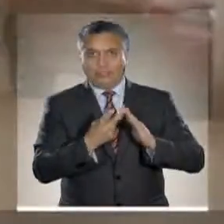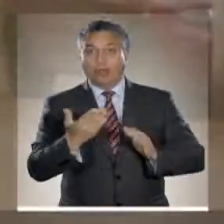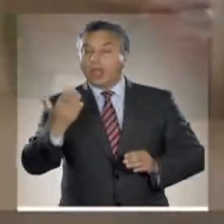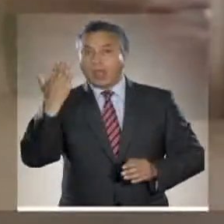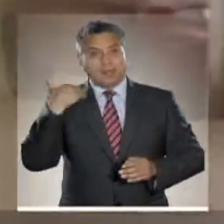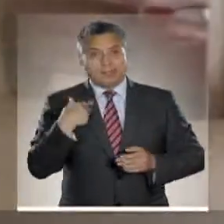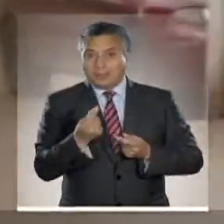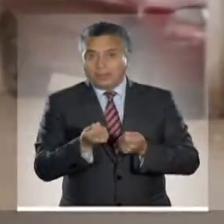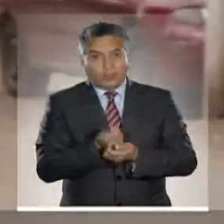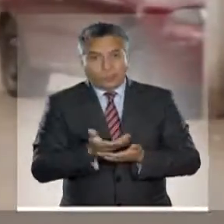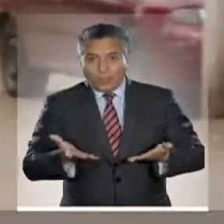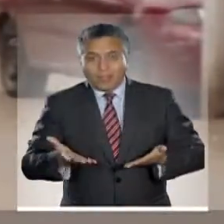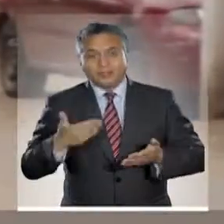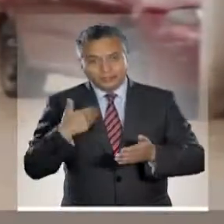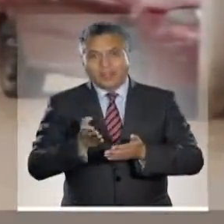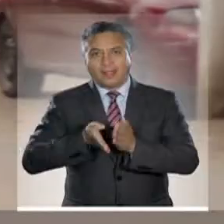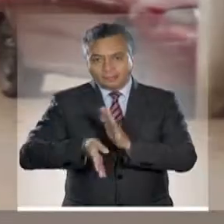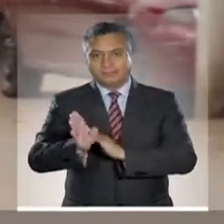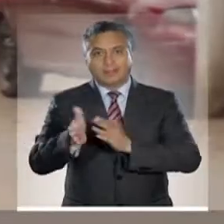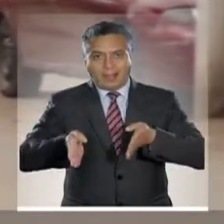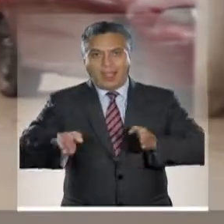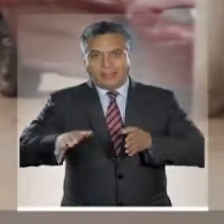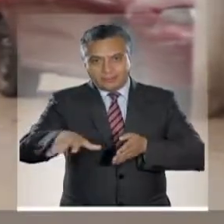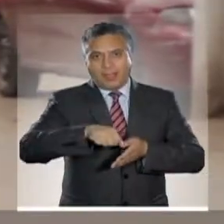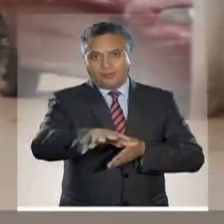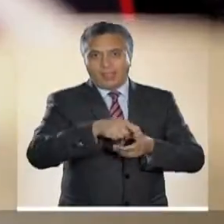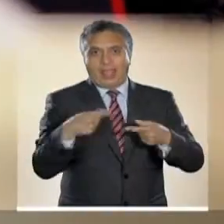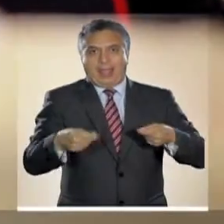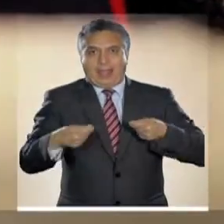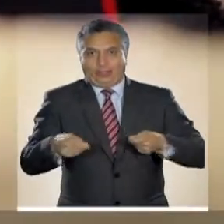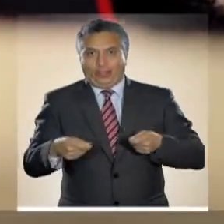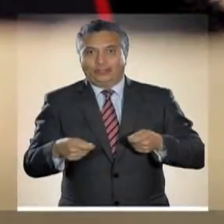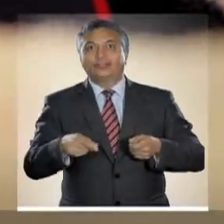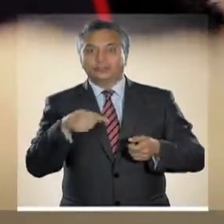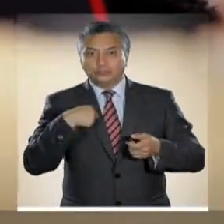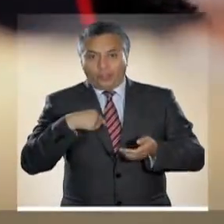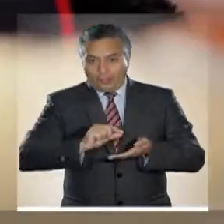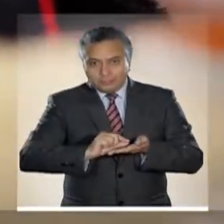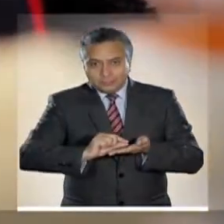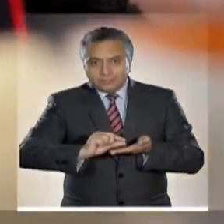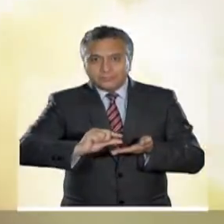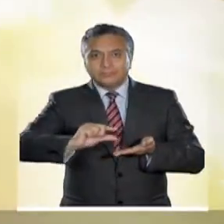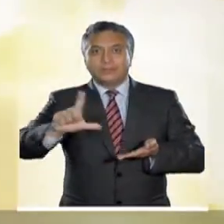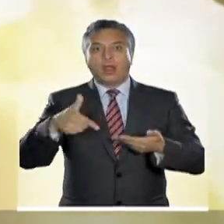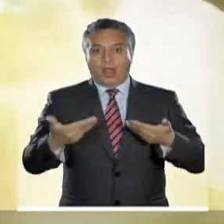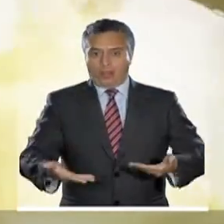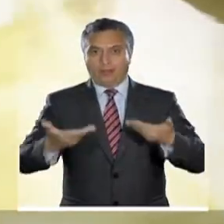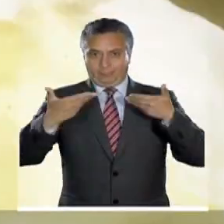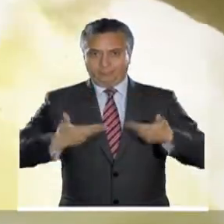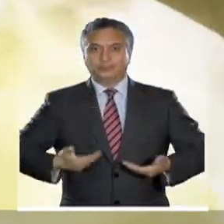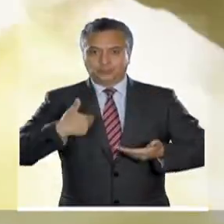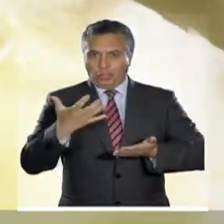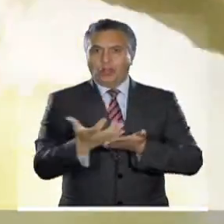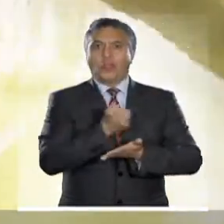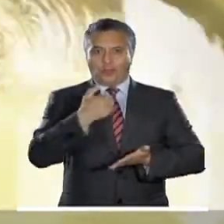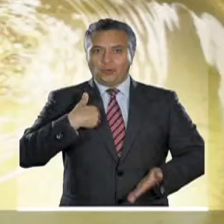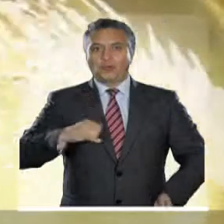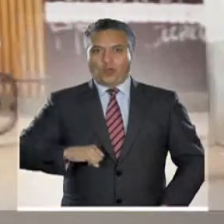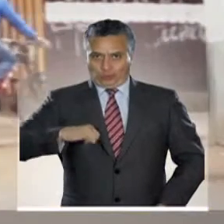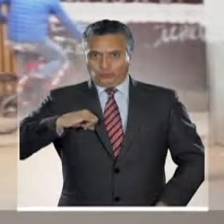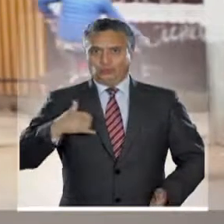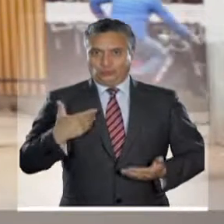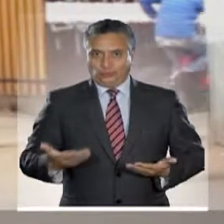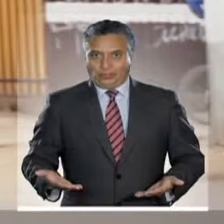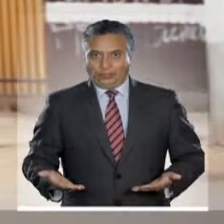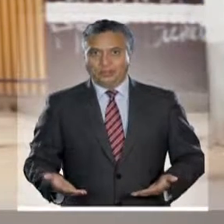Yo antes, cuando no tenía, salía a buscar cartón a las calles. Empecé así de abajo. Y ahora, a donde estoy, es un logro y un